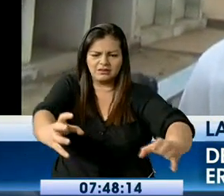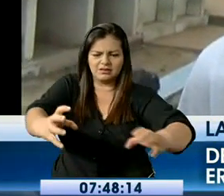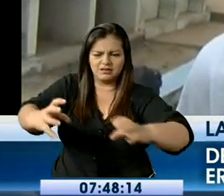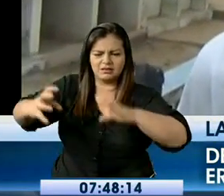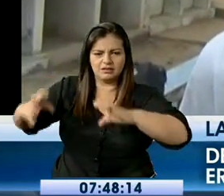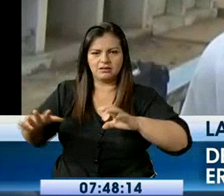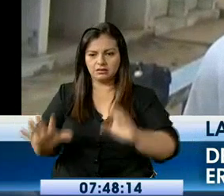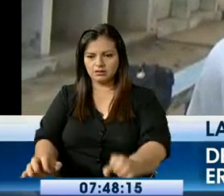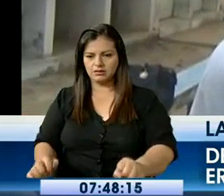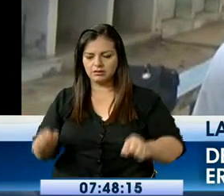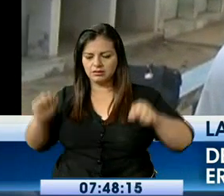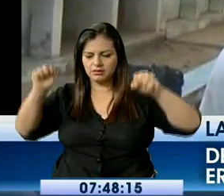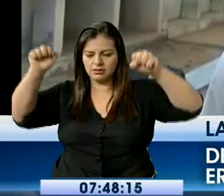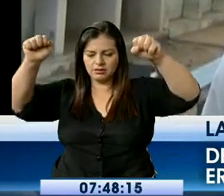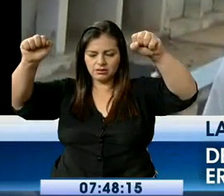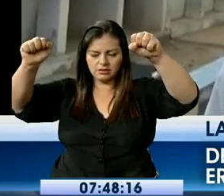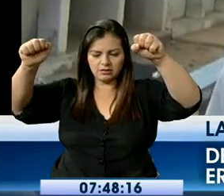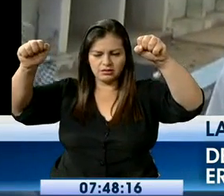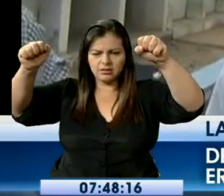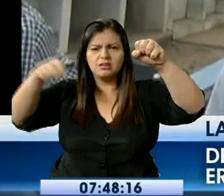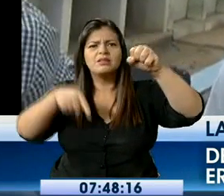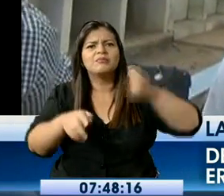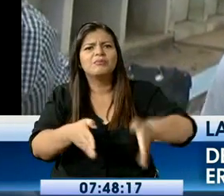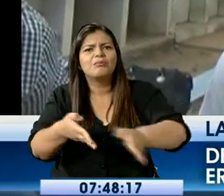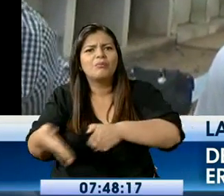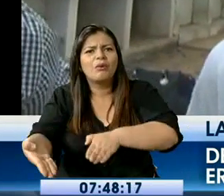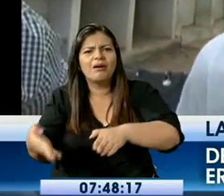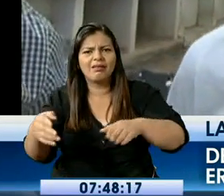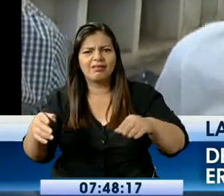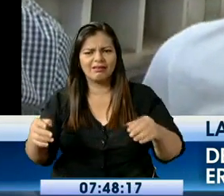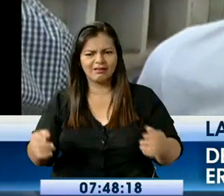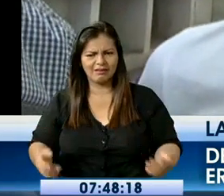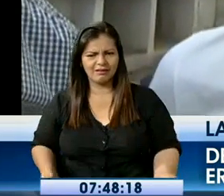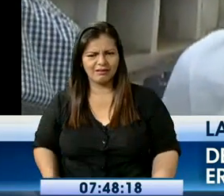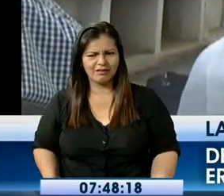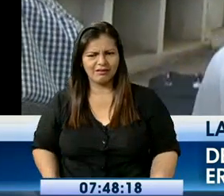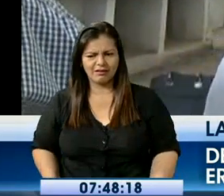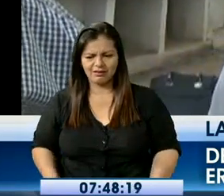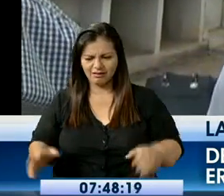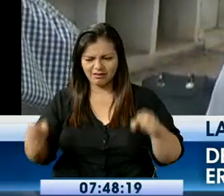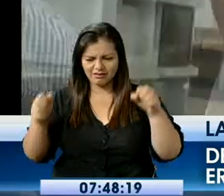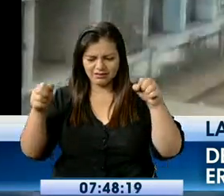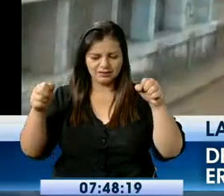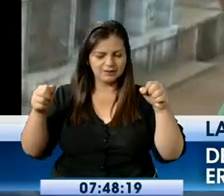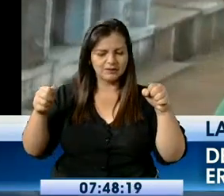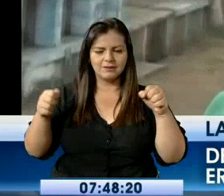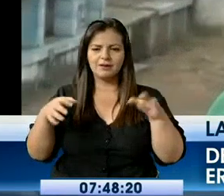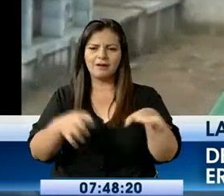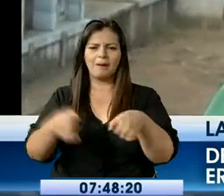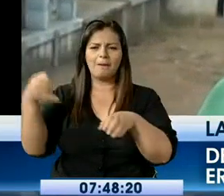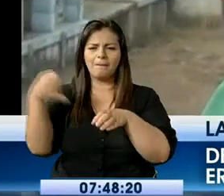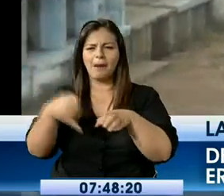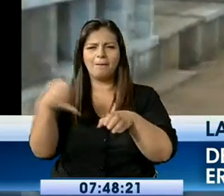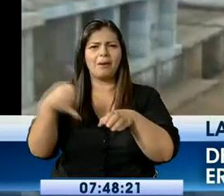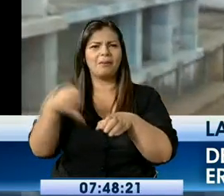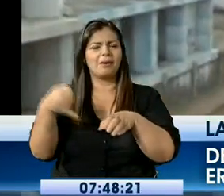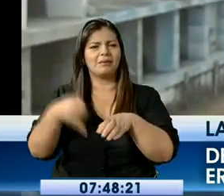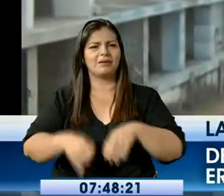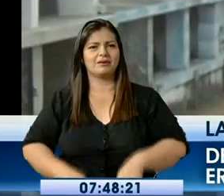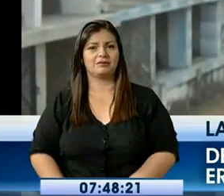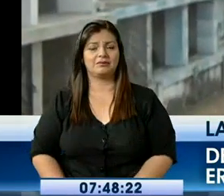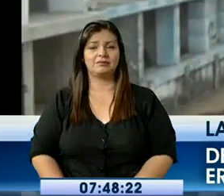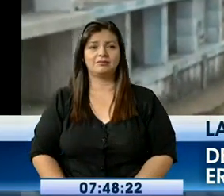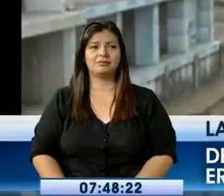qué a mi madre. Mi madre era una persona súper buena, no porque está muerta ahorita. Me llamaron como a las 9